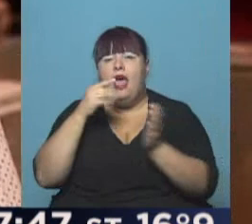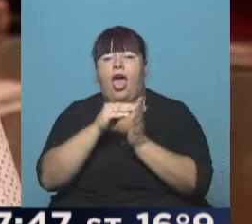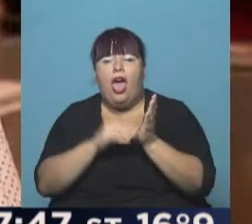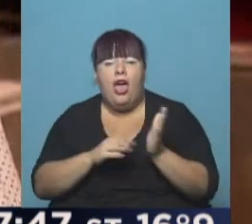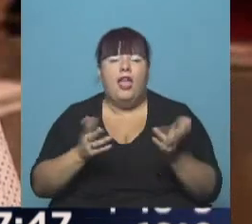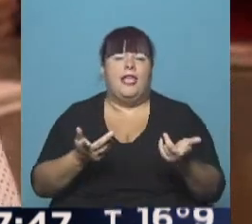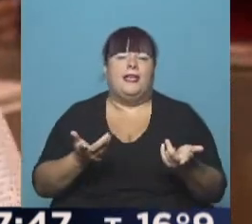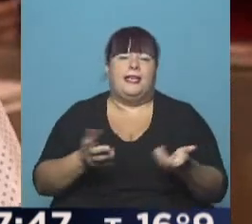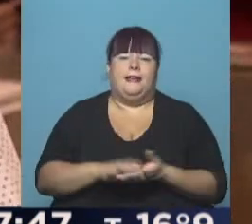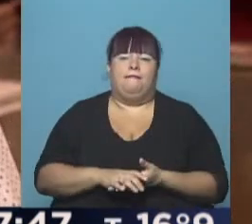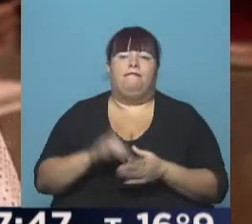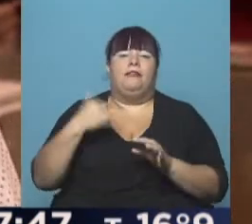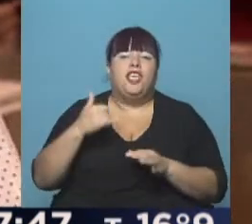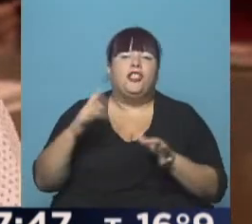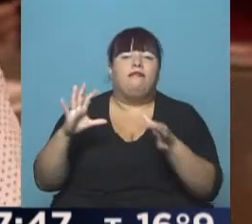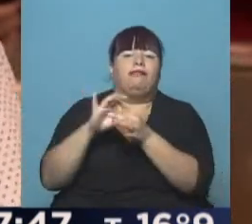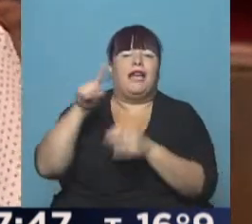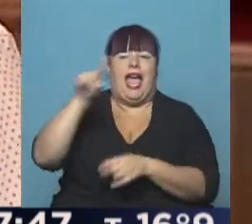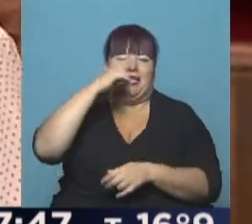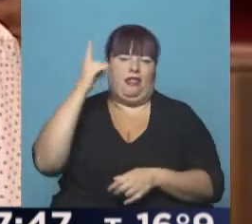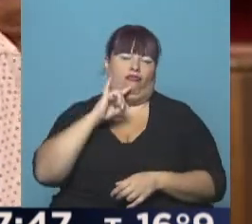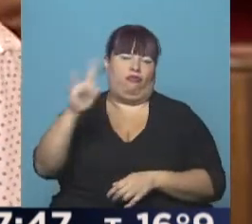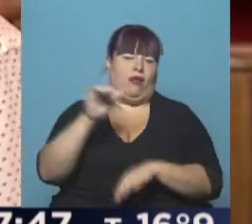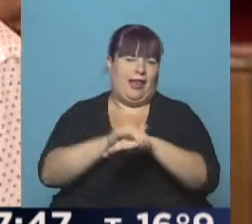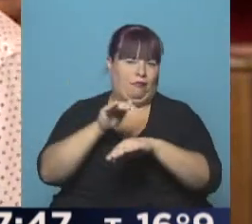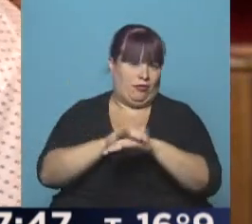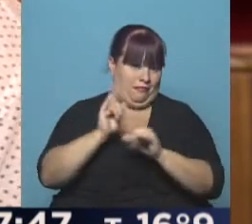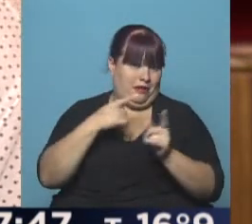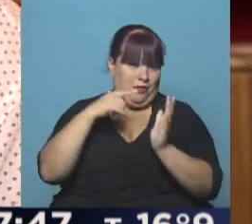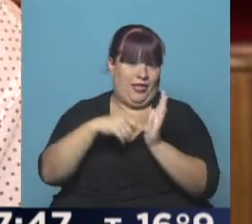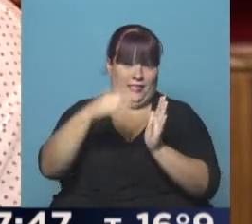y dependa del Estado tal como reza nuestra Constitución, ¿no?